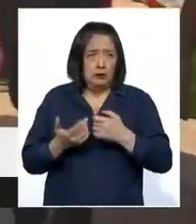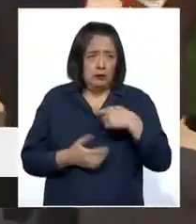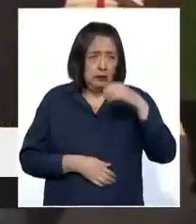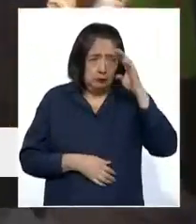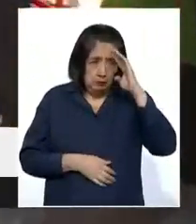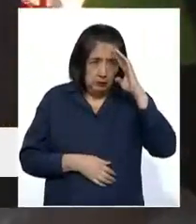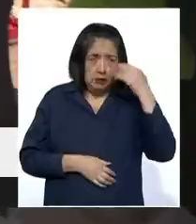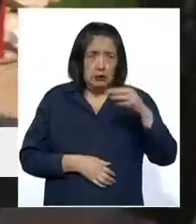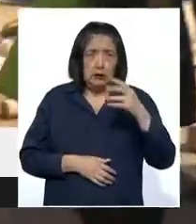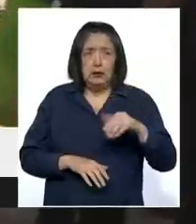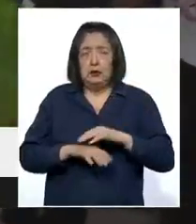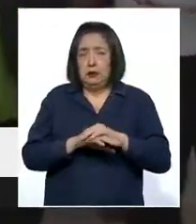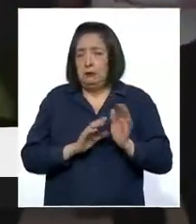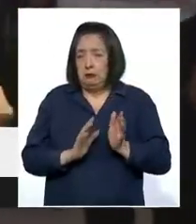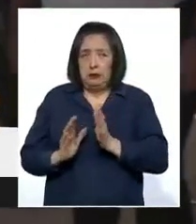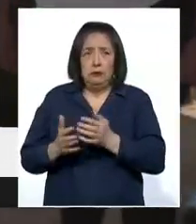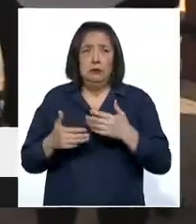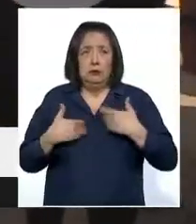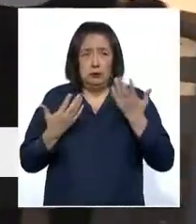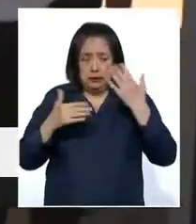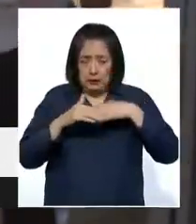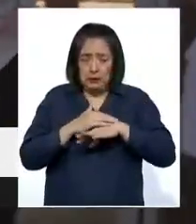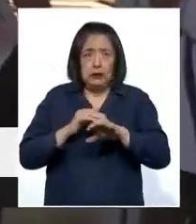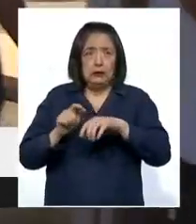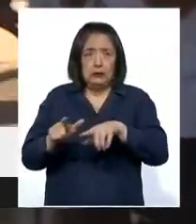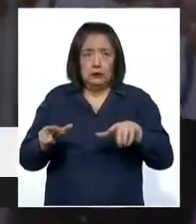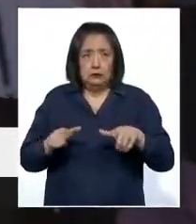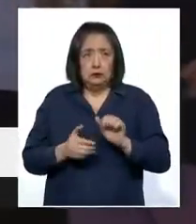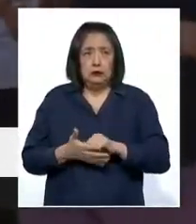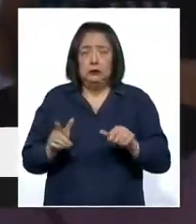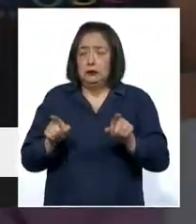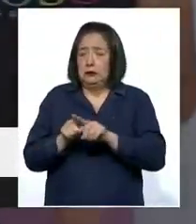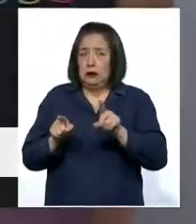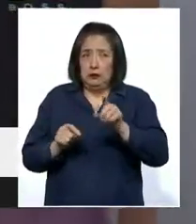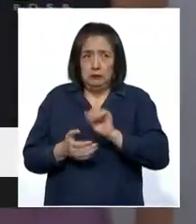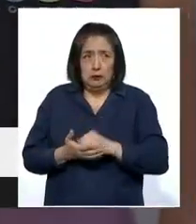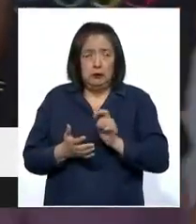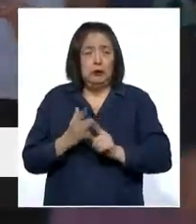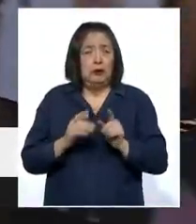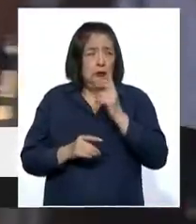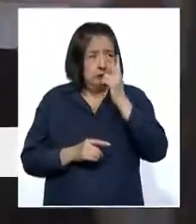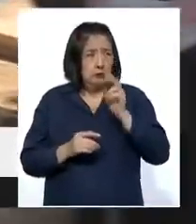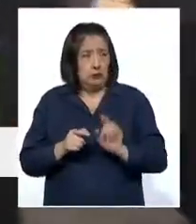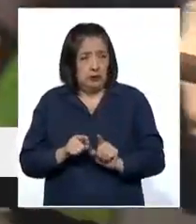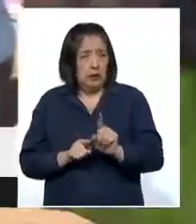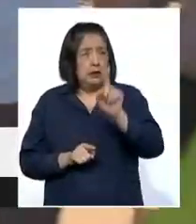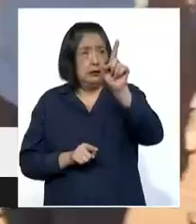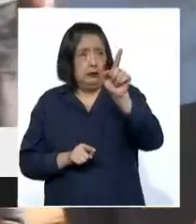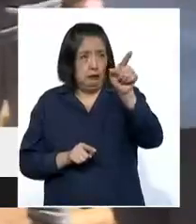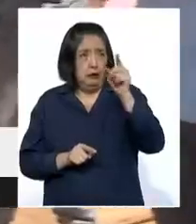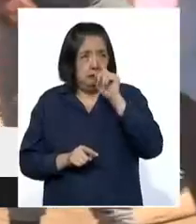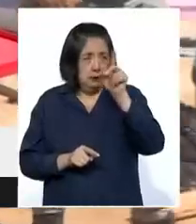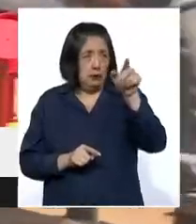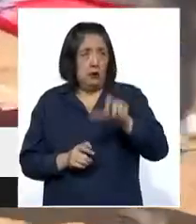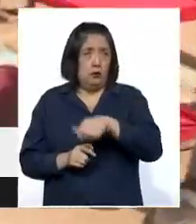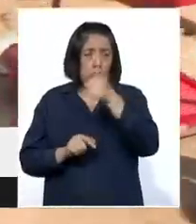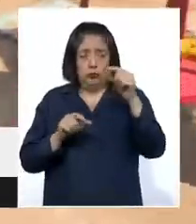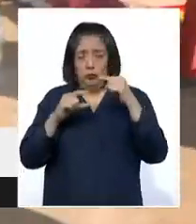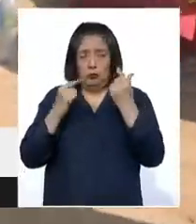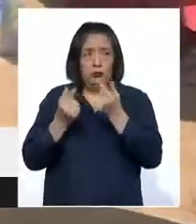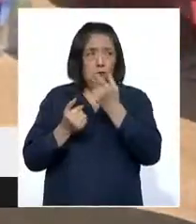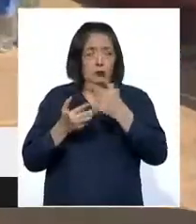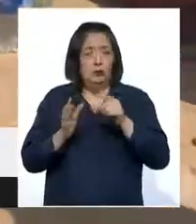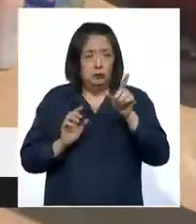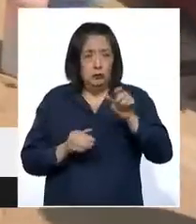policía ya está justo preparada para poder ingresar al lugar y también en la parte superior como les mencionábamos están otro grupo que